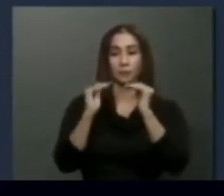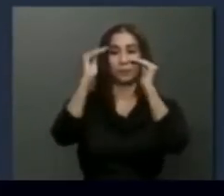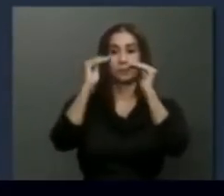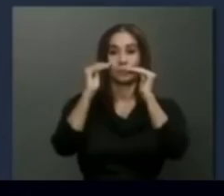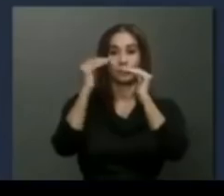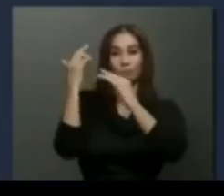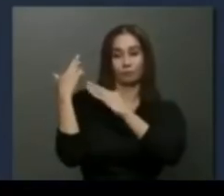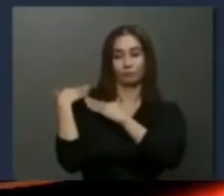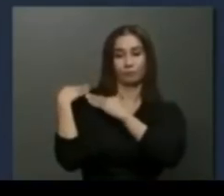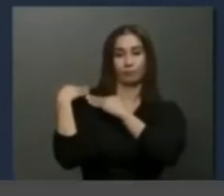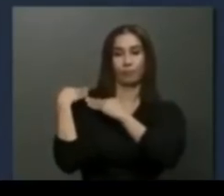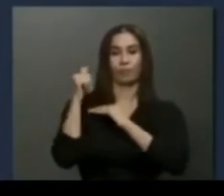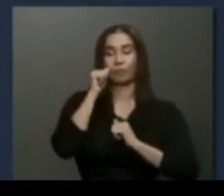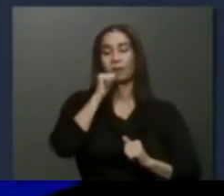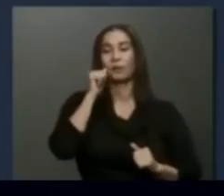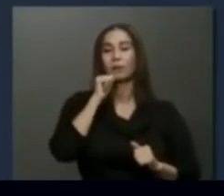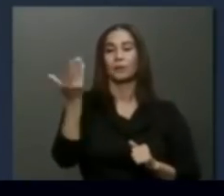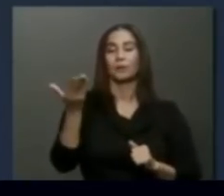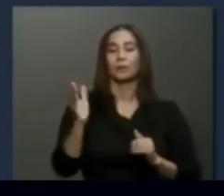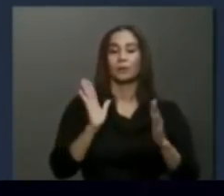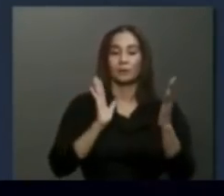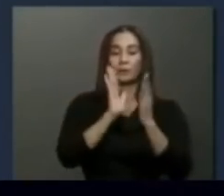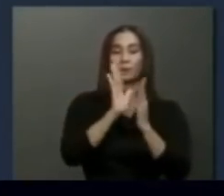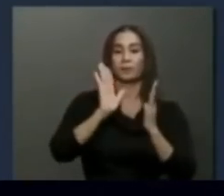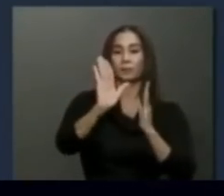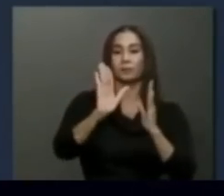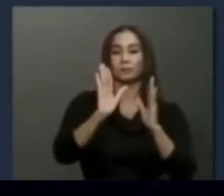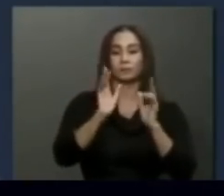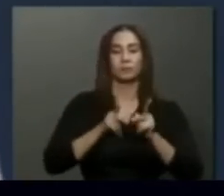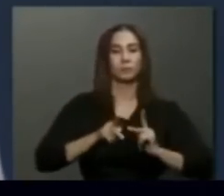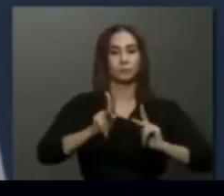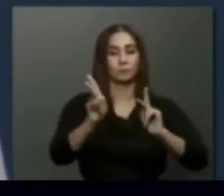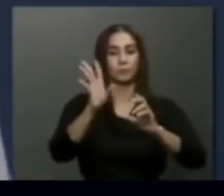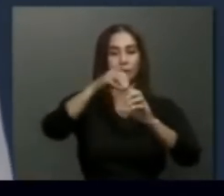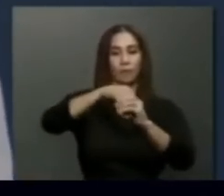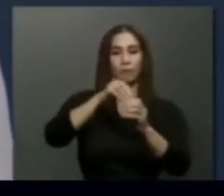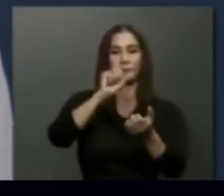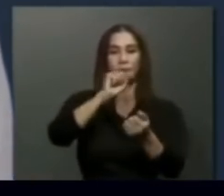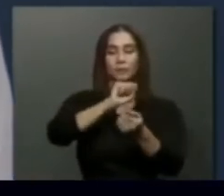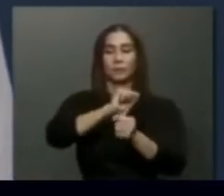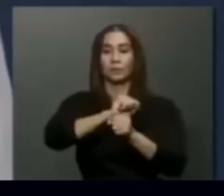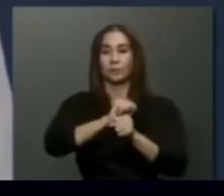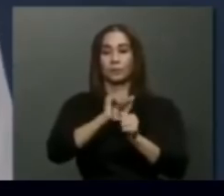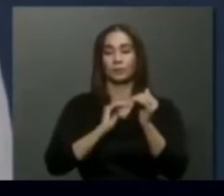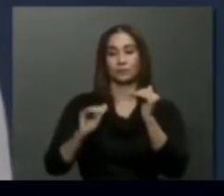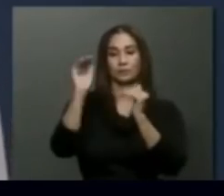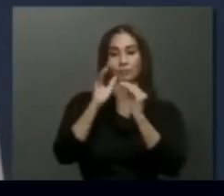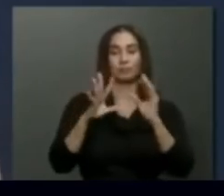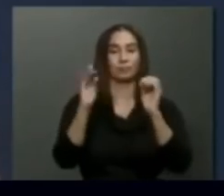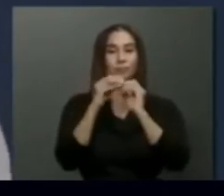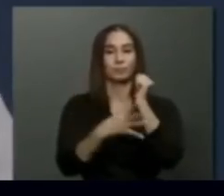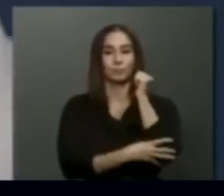de la carga de cuidados en las mujeres, afectando sus posibilidades de inserción laboral y aumentando la